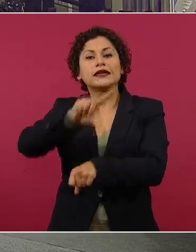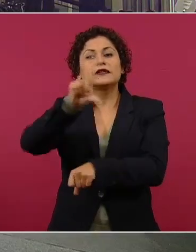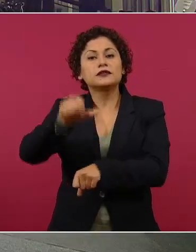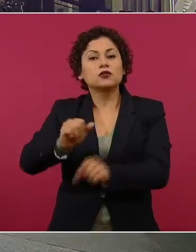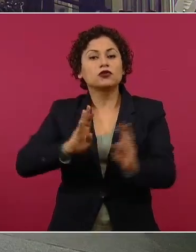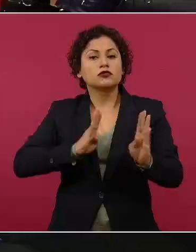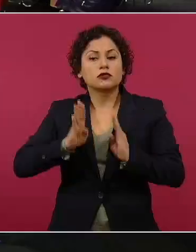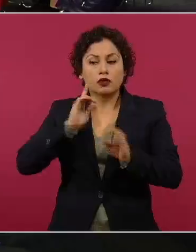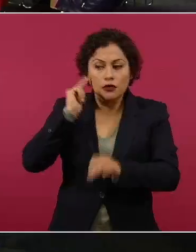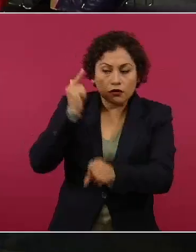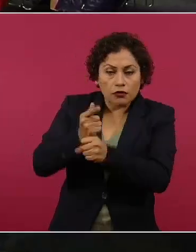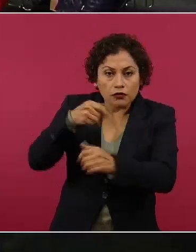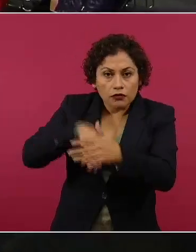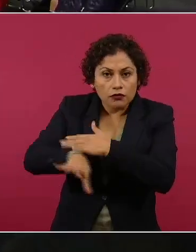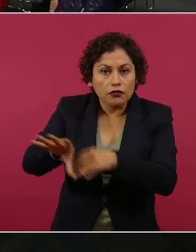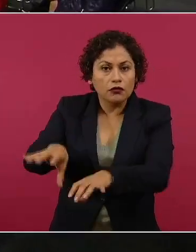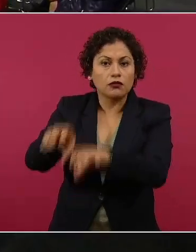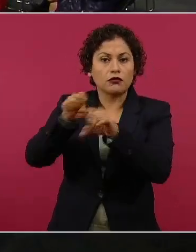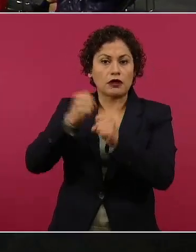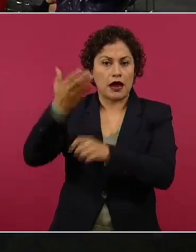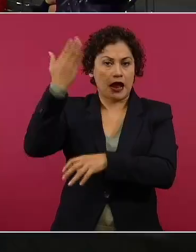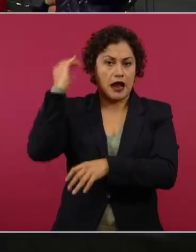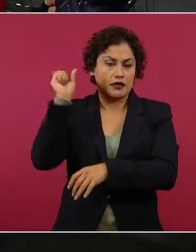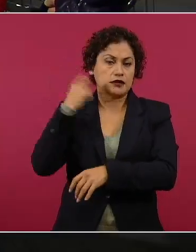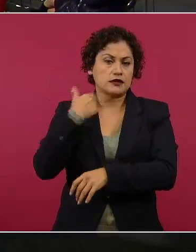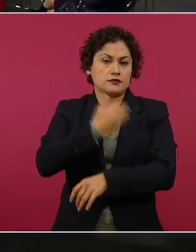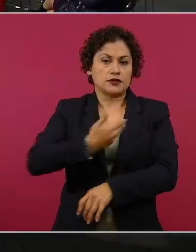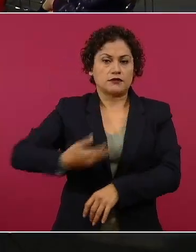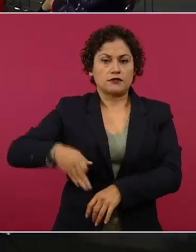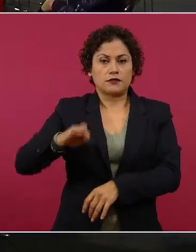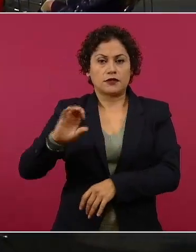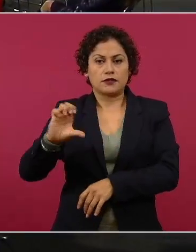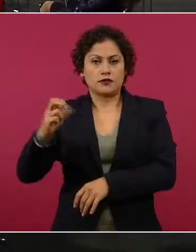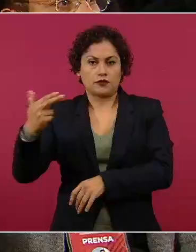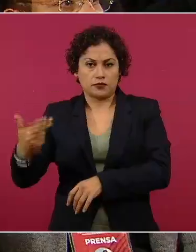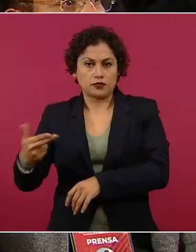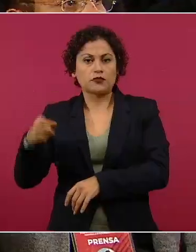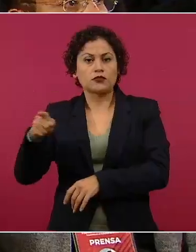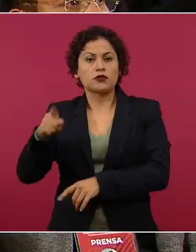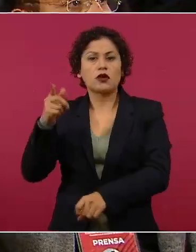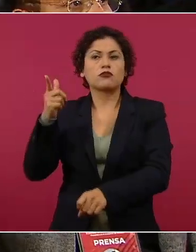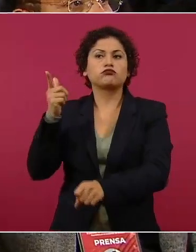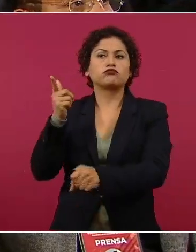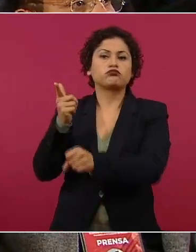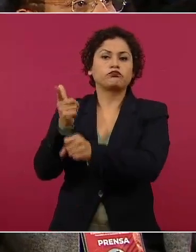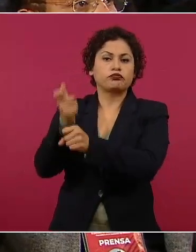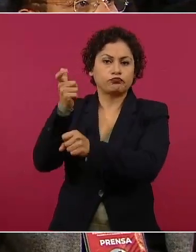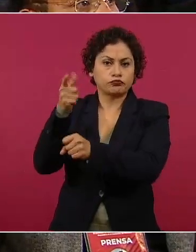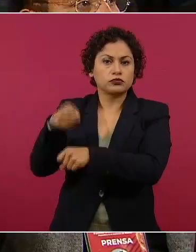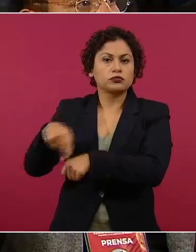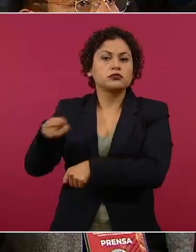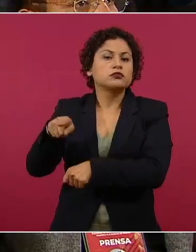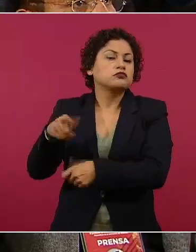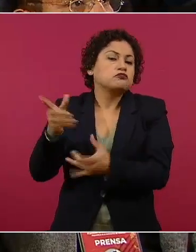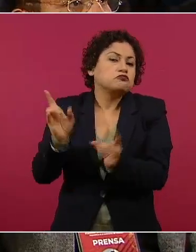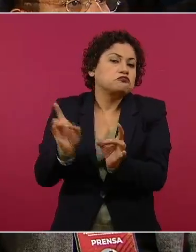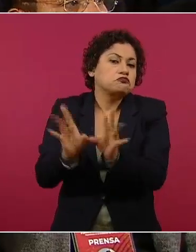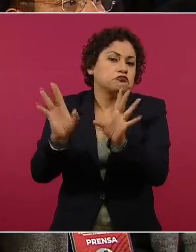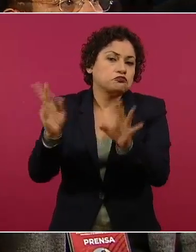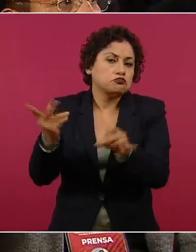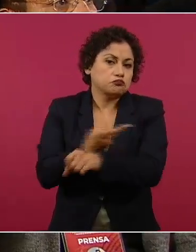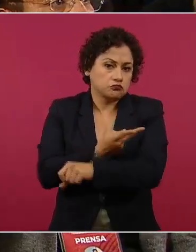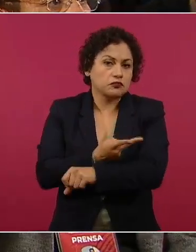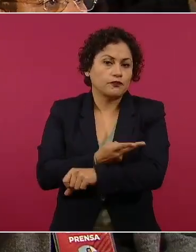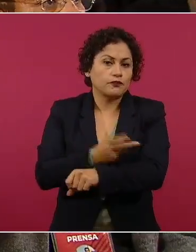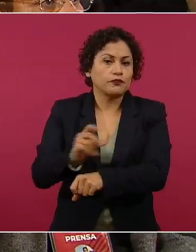entonces presidente panista Felipe Calderón, fue ejecutado extrajudicialmente como daño colateral. Y desaparecido por